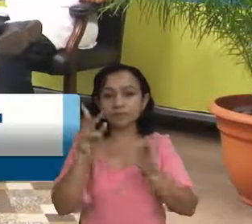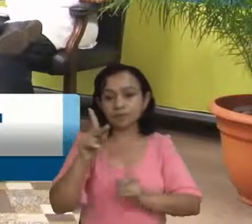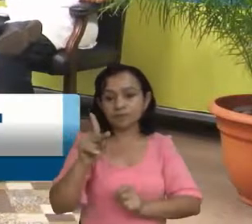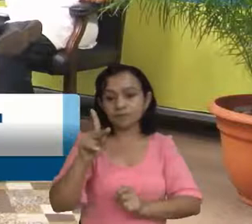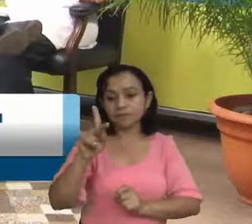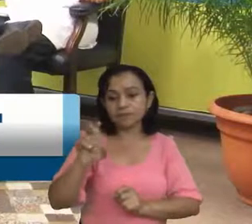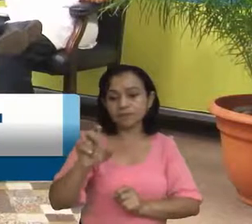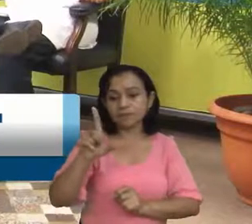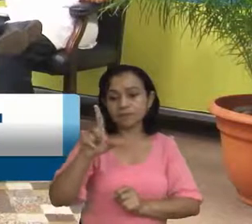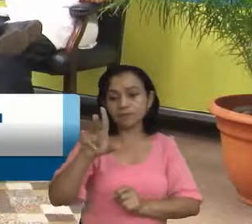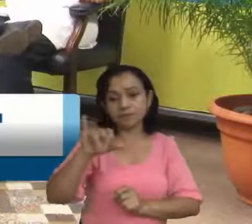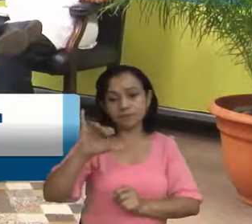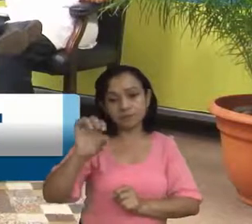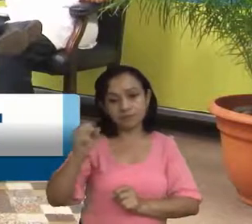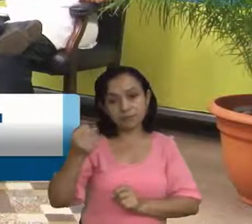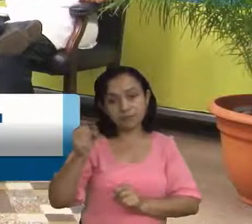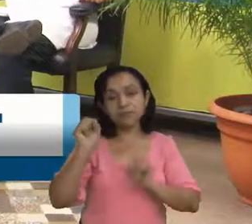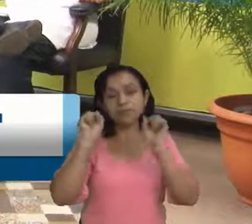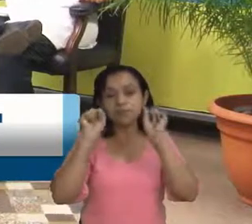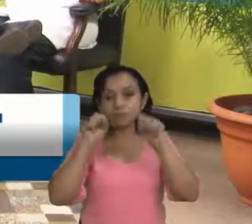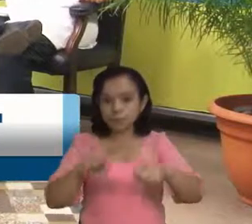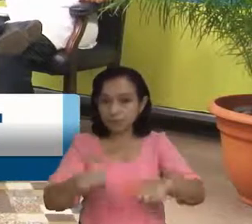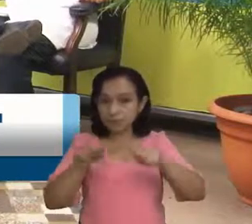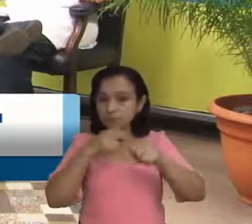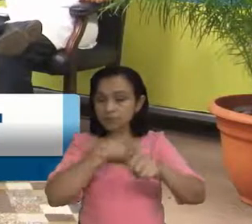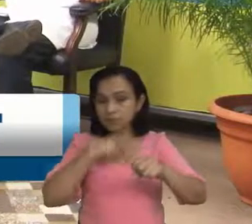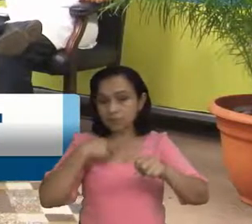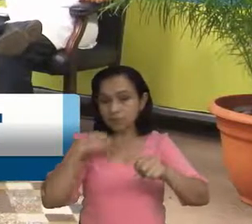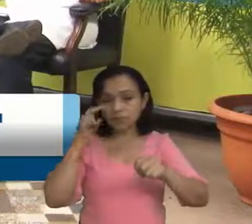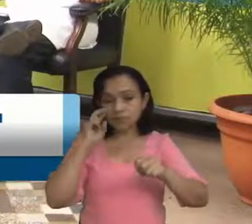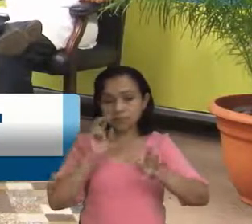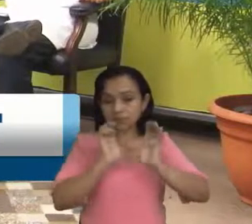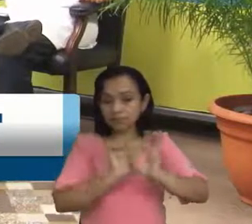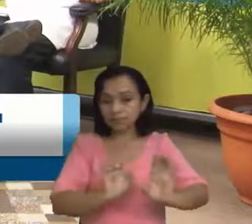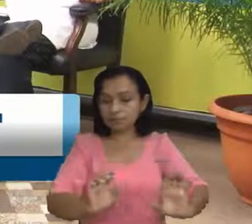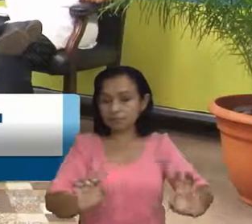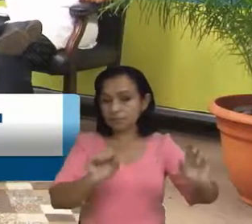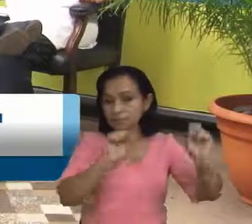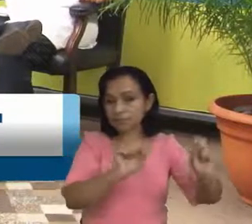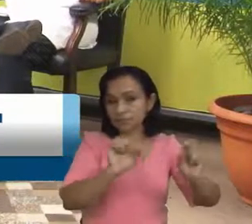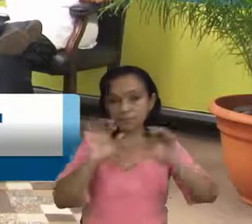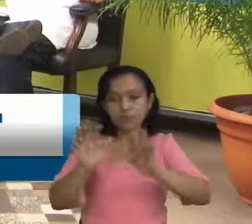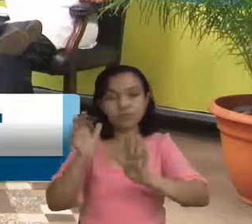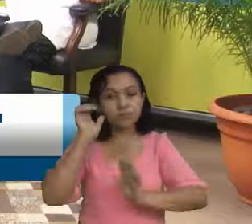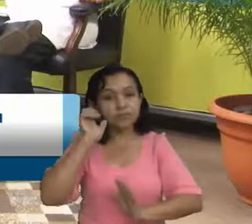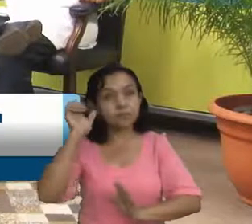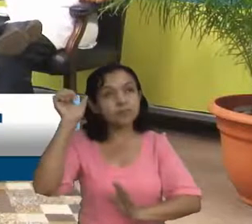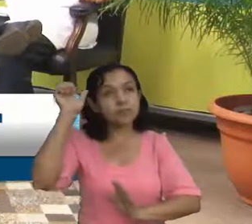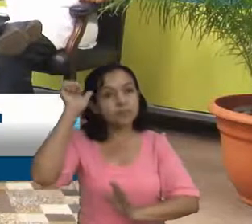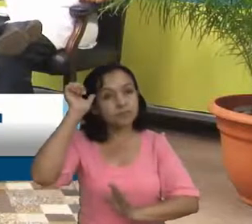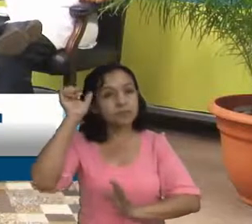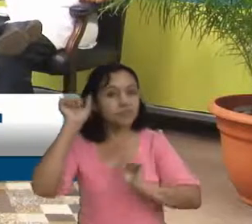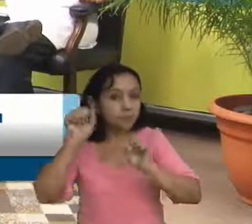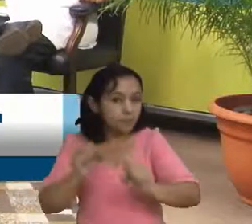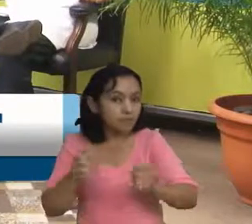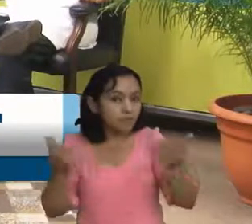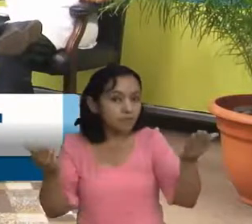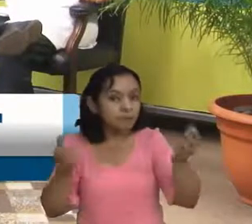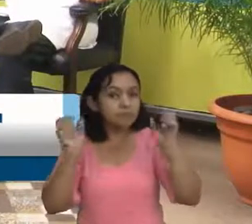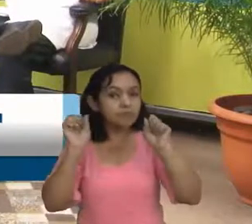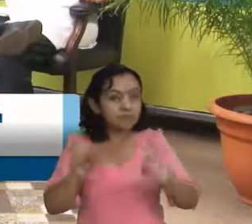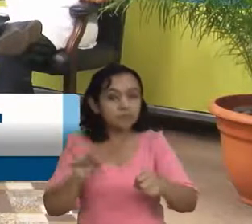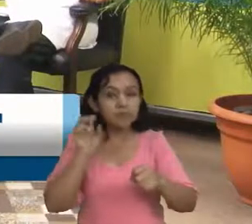¿verdad? Podés verlas tanto en niños como en personas adultas, porque se puede